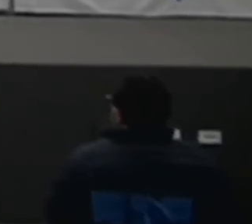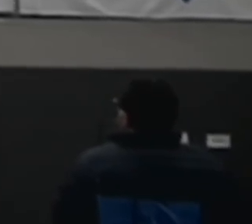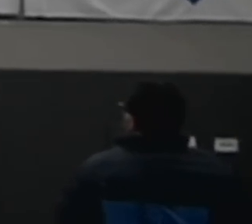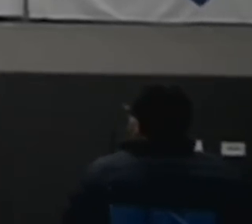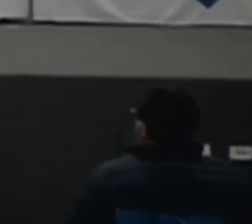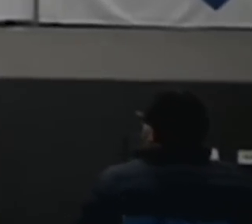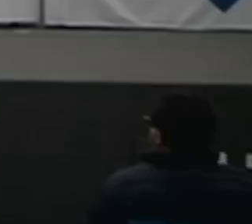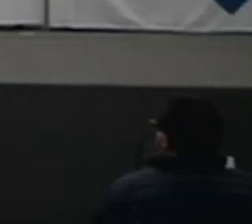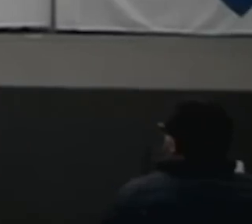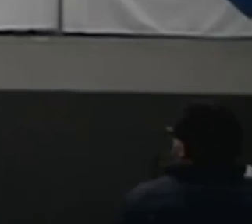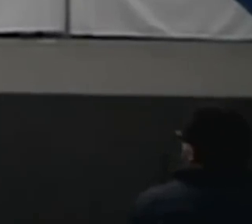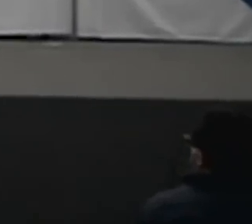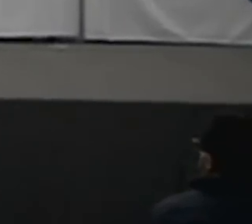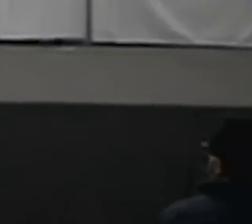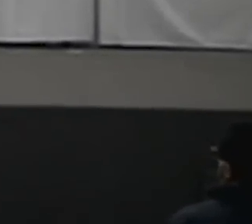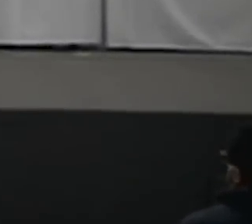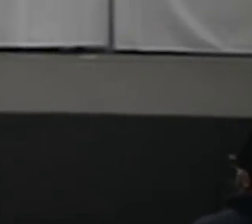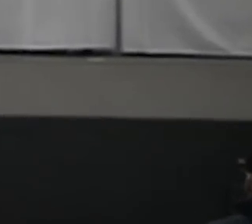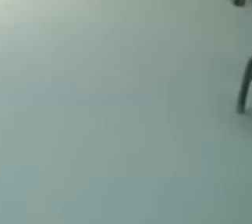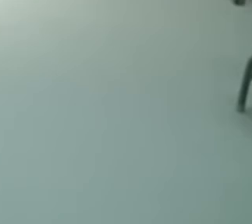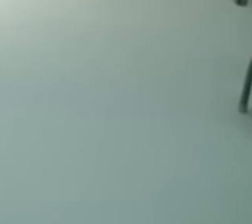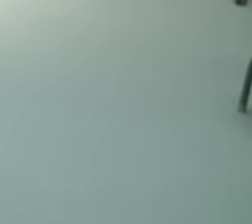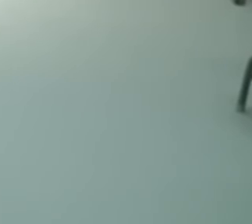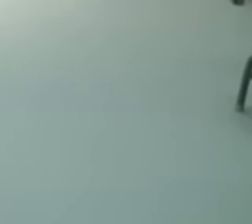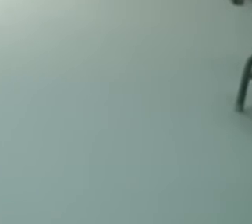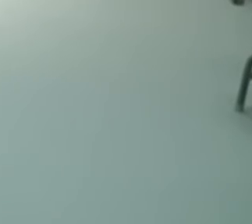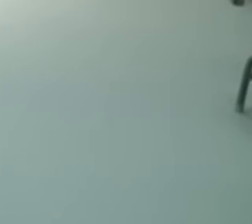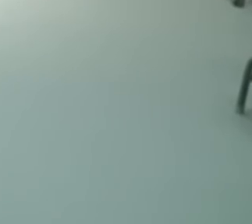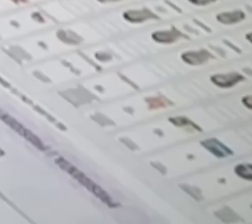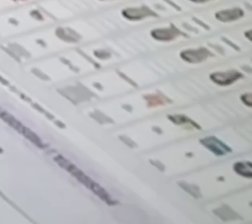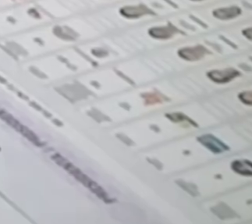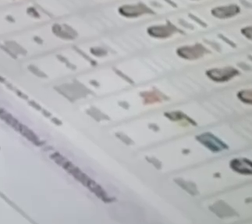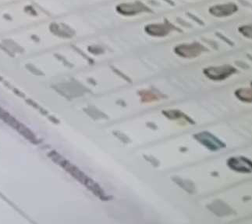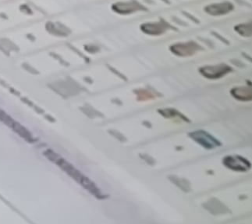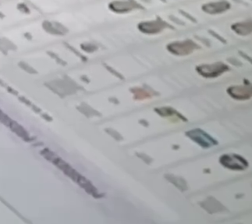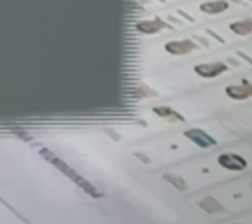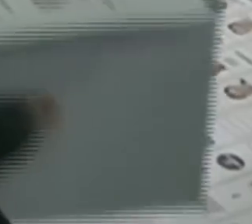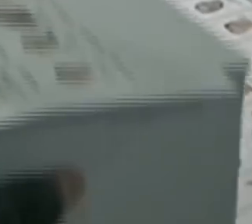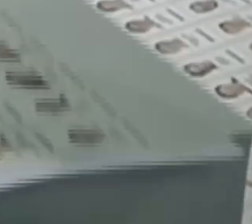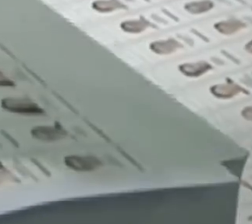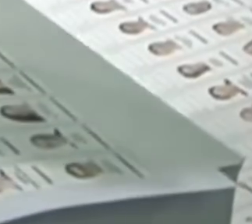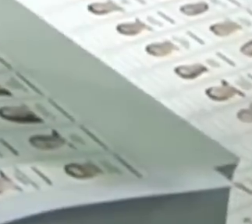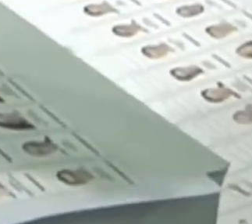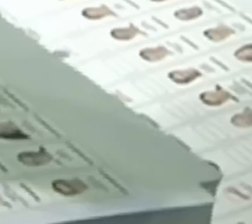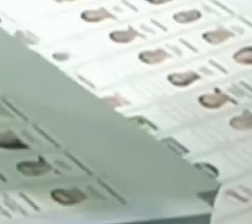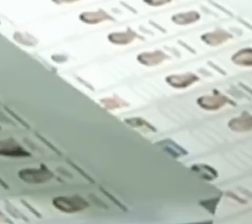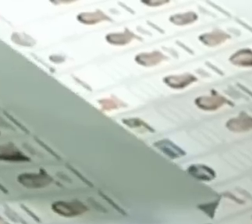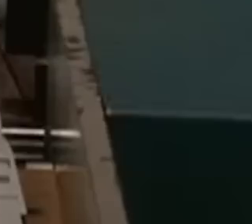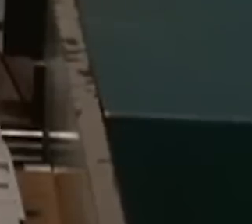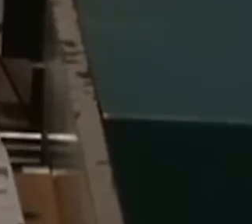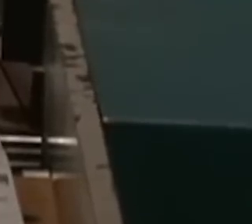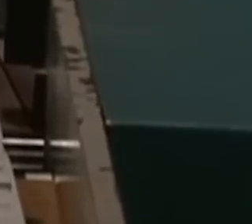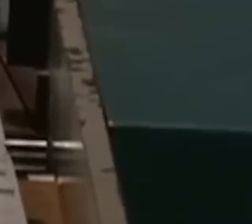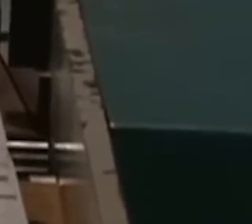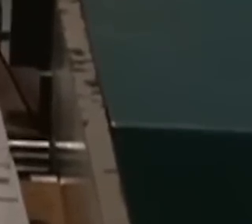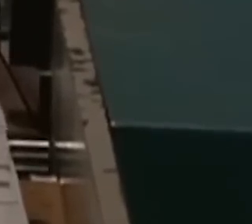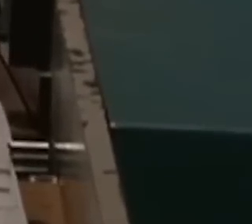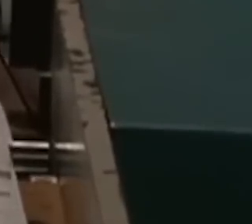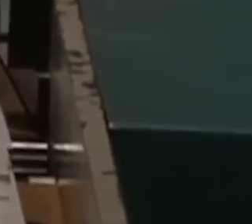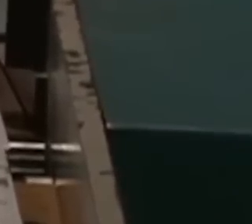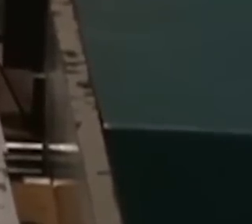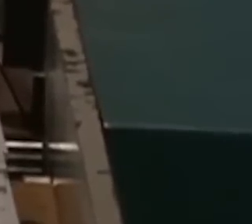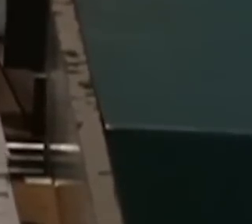de publicidad en prensa, radio, televisión y vallas publicitarias. El domingo 24 de